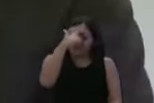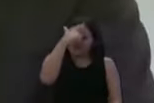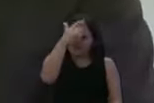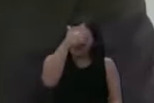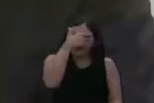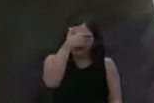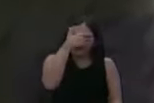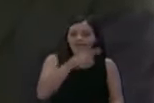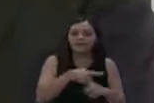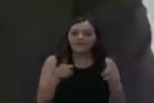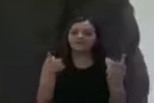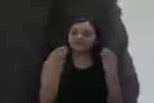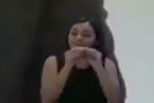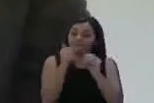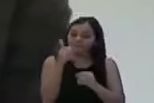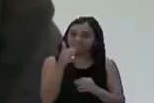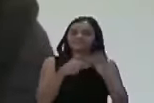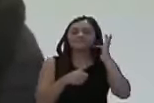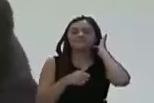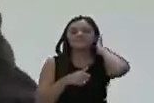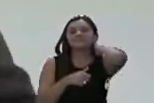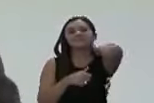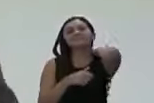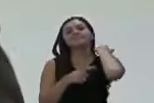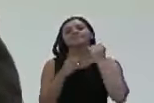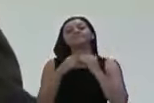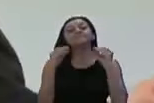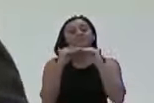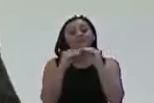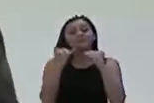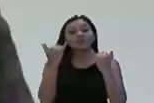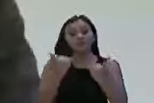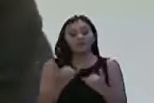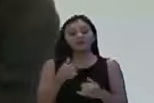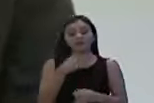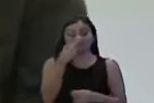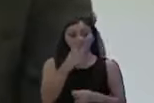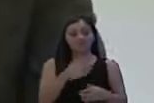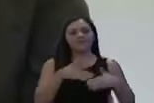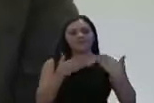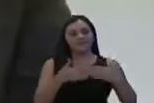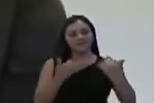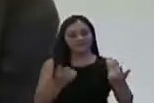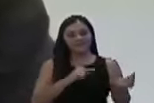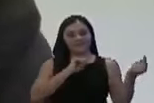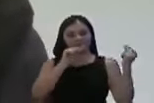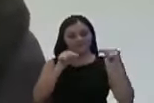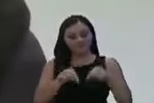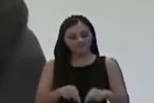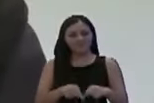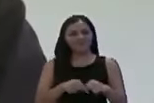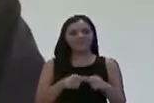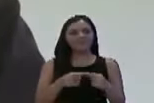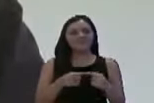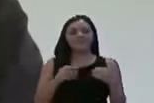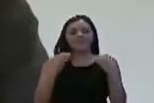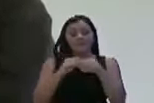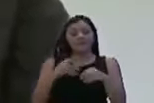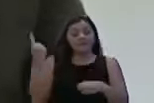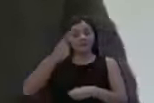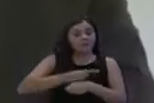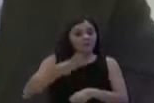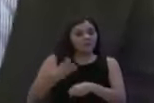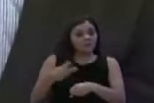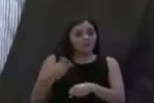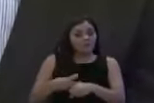maravilloso Muchas gracias bueno como ustedes notan nos sentimos felices de estar aquí en verdad ha sido Han sido días duros